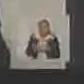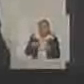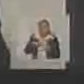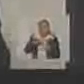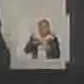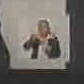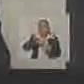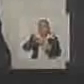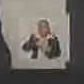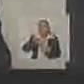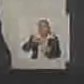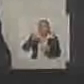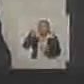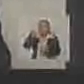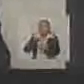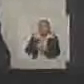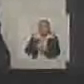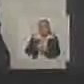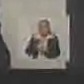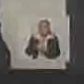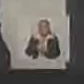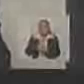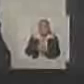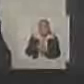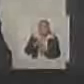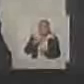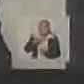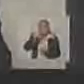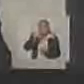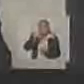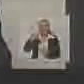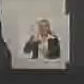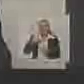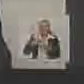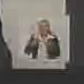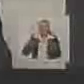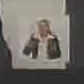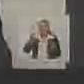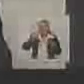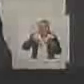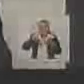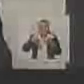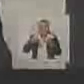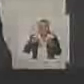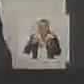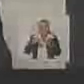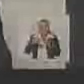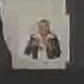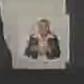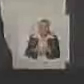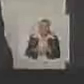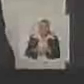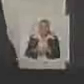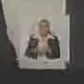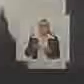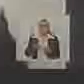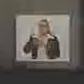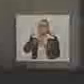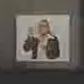primer candidato de todo el país que hizo pública su declaración patrimonial porque estoy convencido que hay que predicar con el ejemplo. Muchas